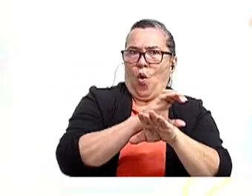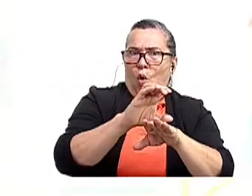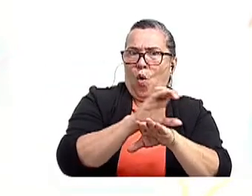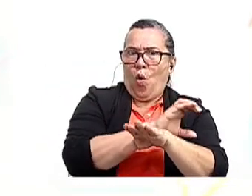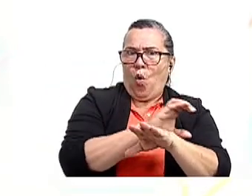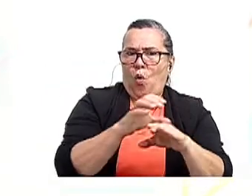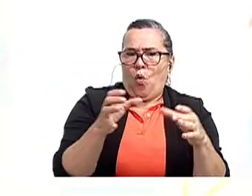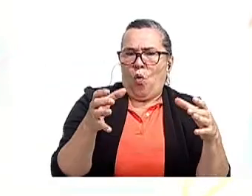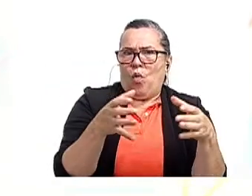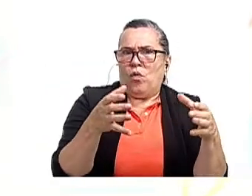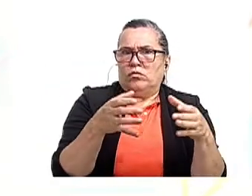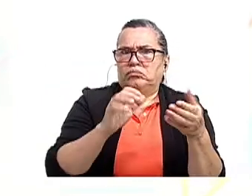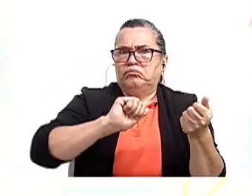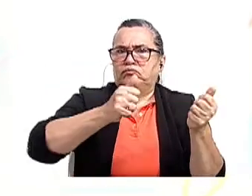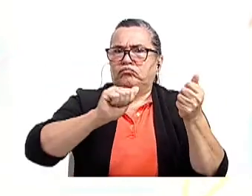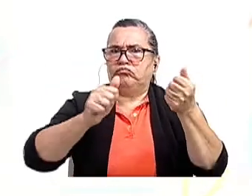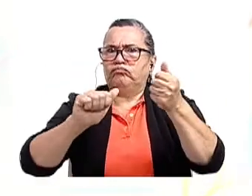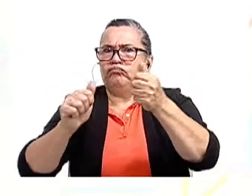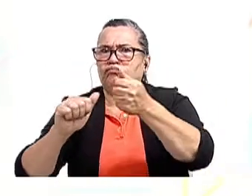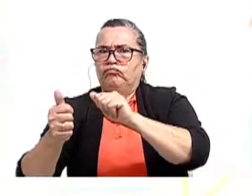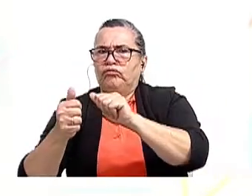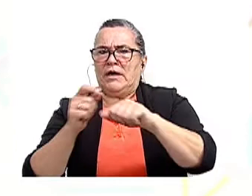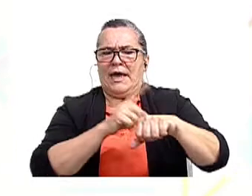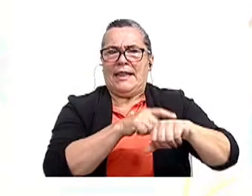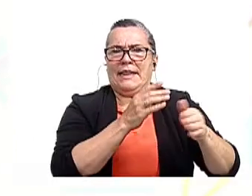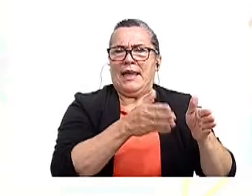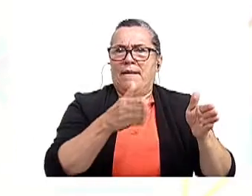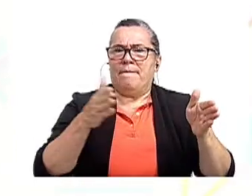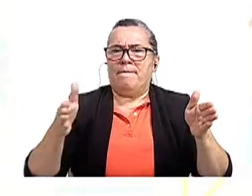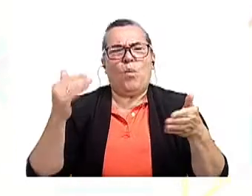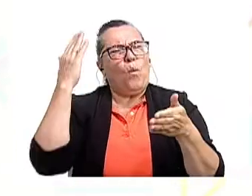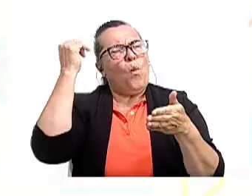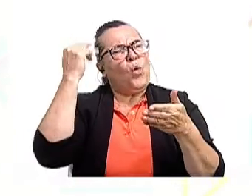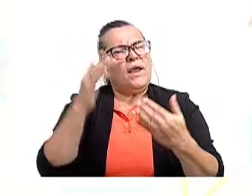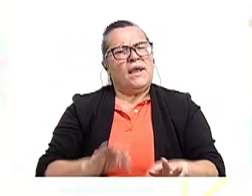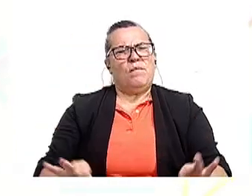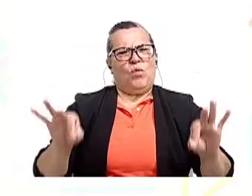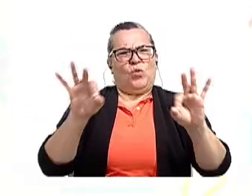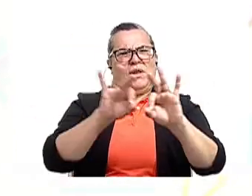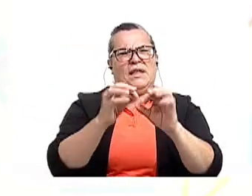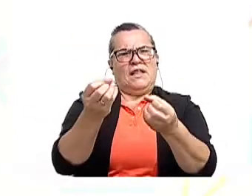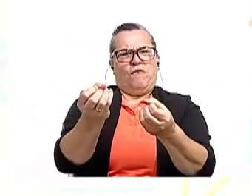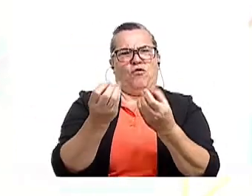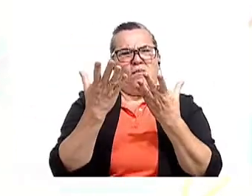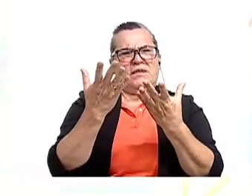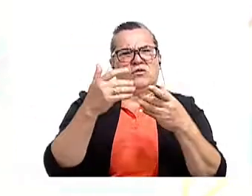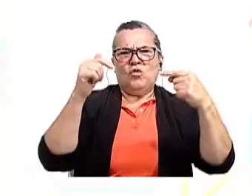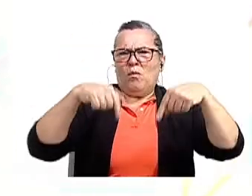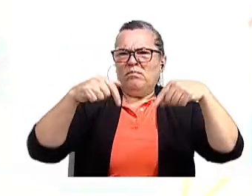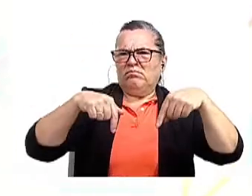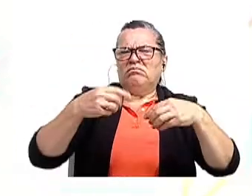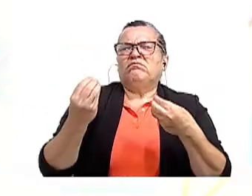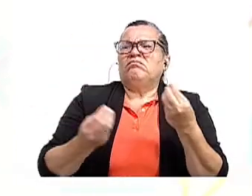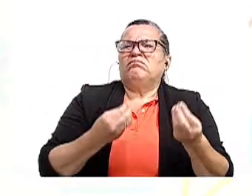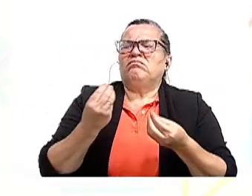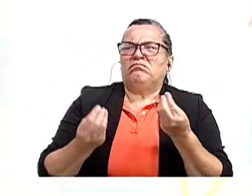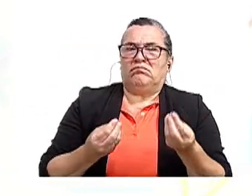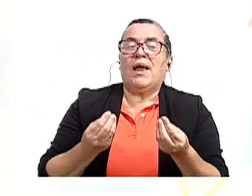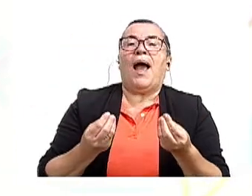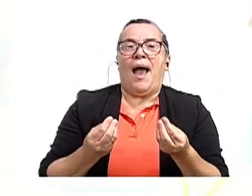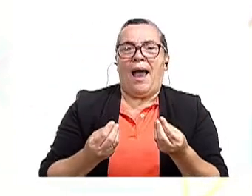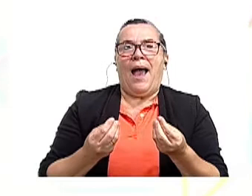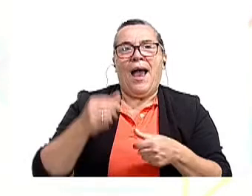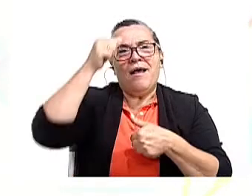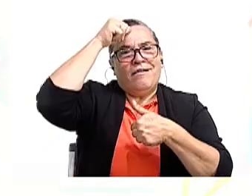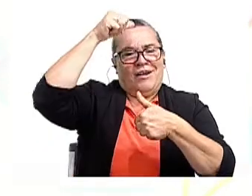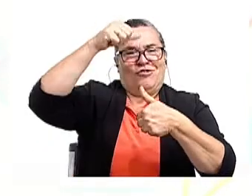¿Qué podemos hacer nosotros con esta información? ¿Por qué es tan relevante para nuestra clase del día de hoy? Pues hoy vamos a recordar